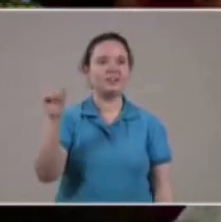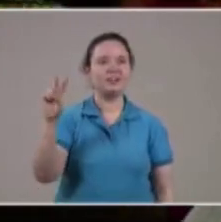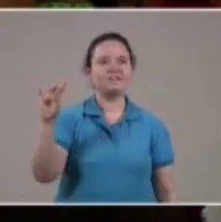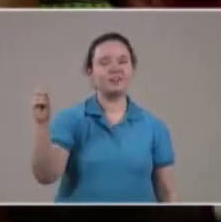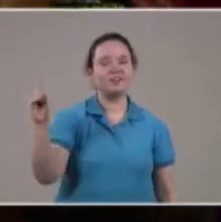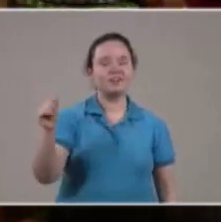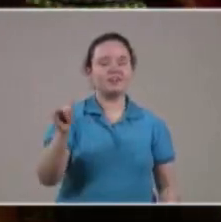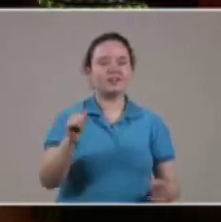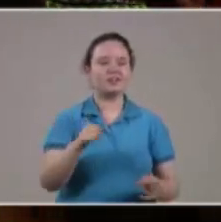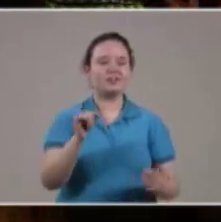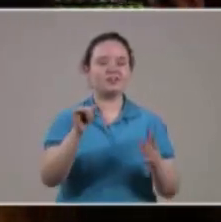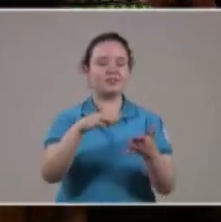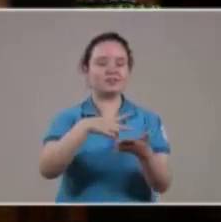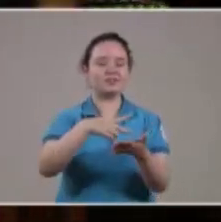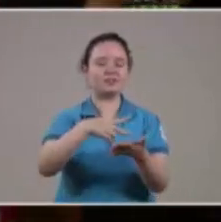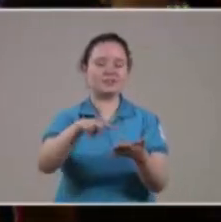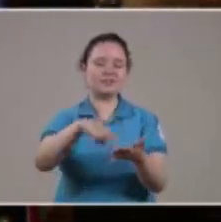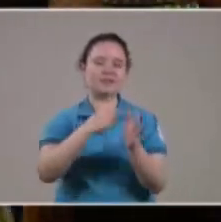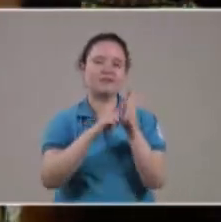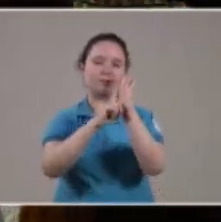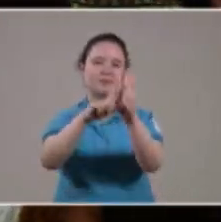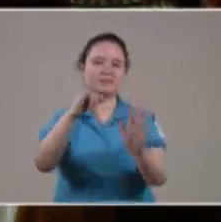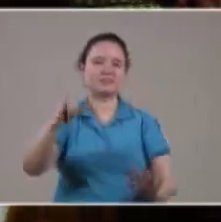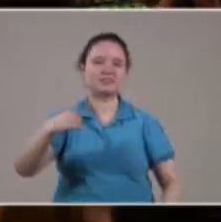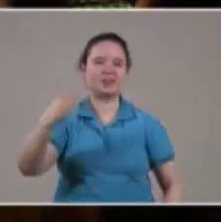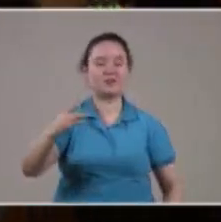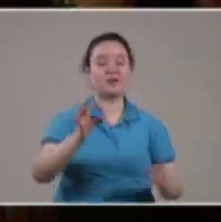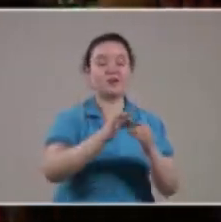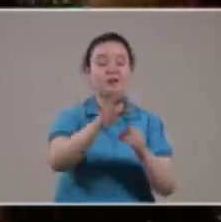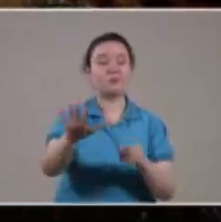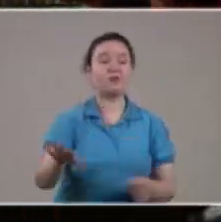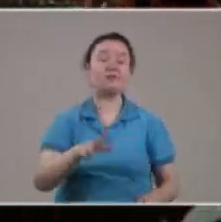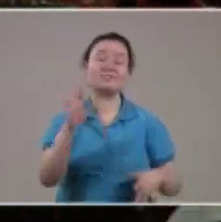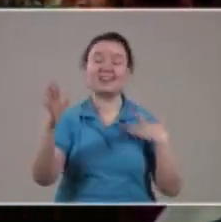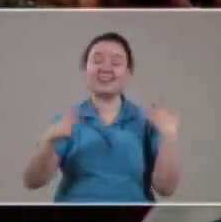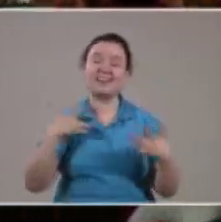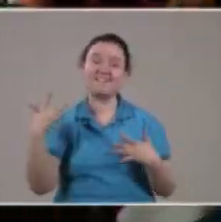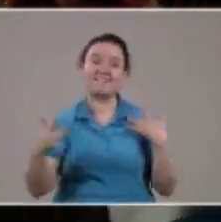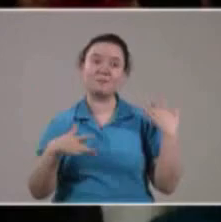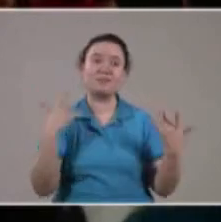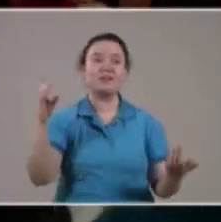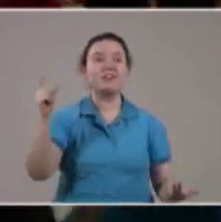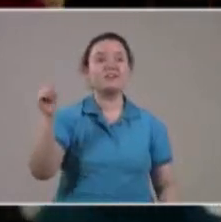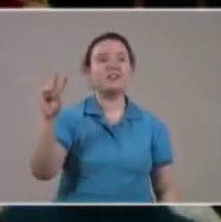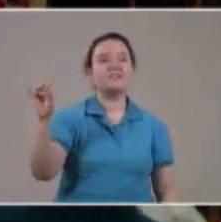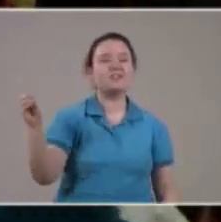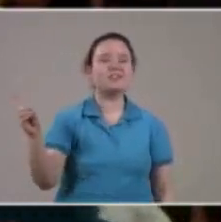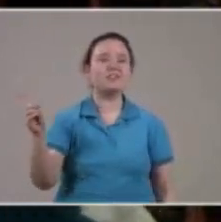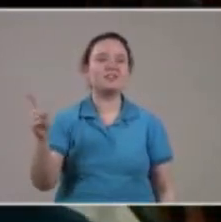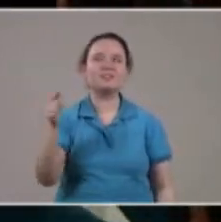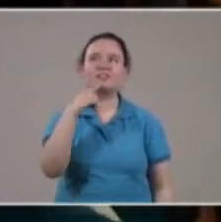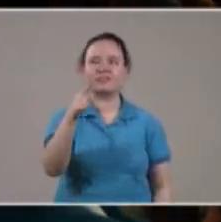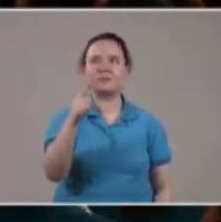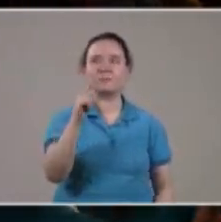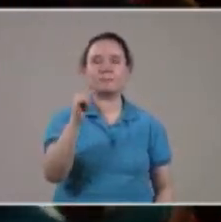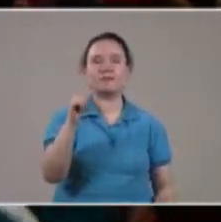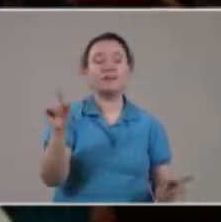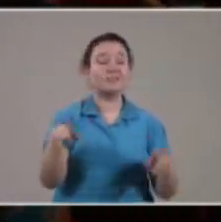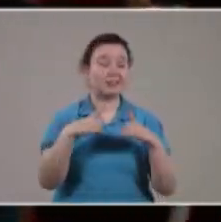vida buena estaba en la presencia del Señor. Y el pueblo se regocijaba. Vamos a traer el